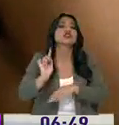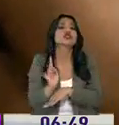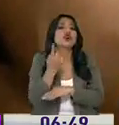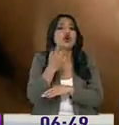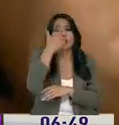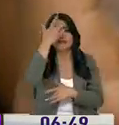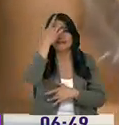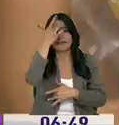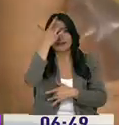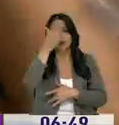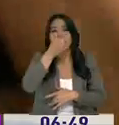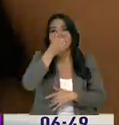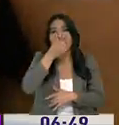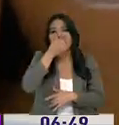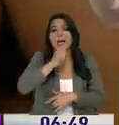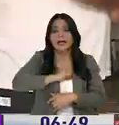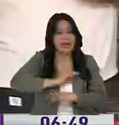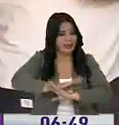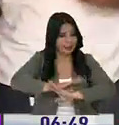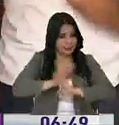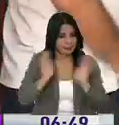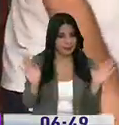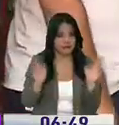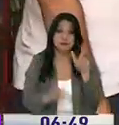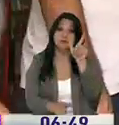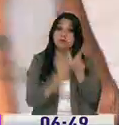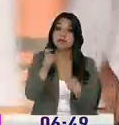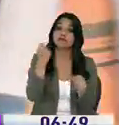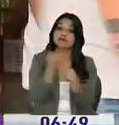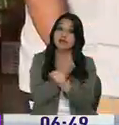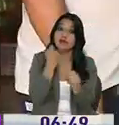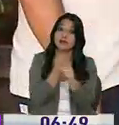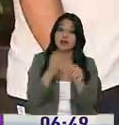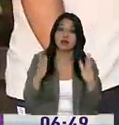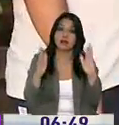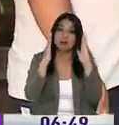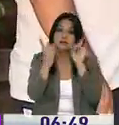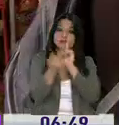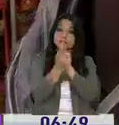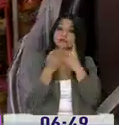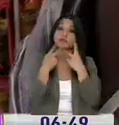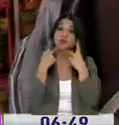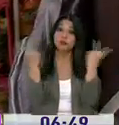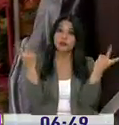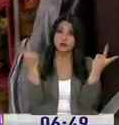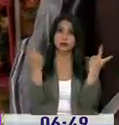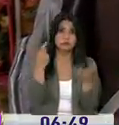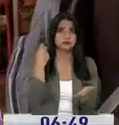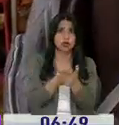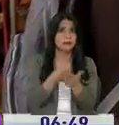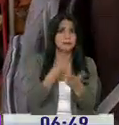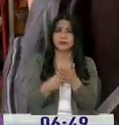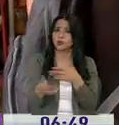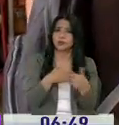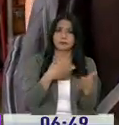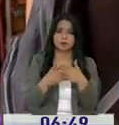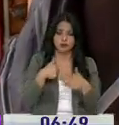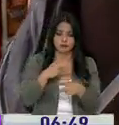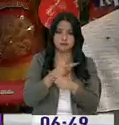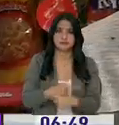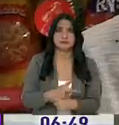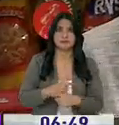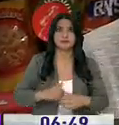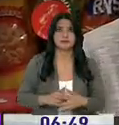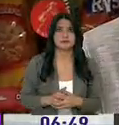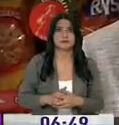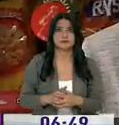con enfermedades respiratorias, personas que trabajan en atención al público no dudan en usarla para su protección. Como